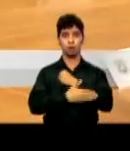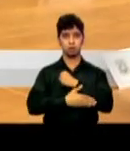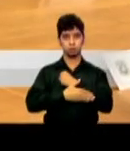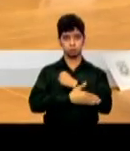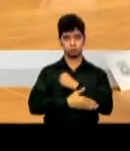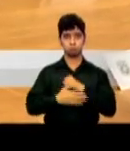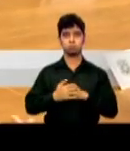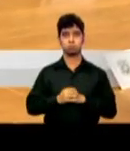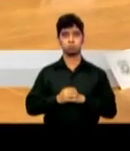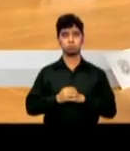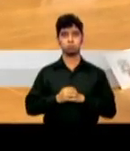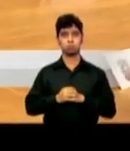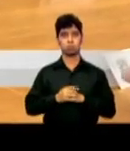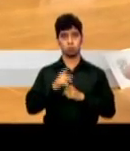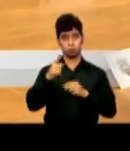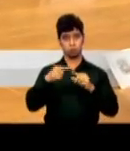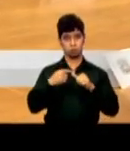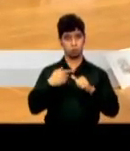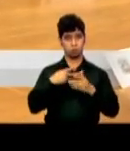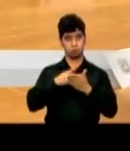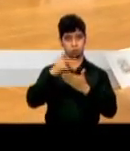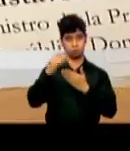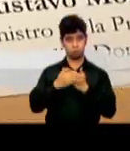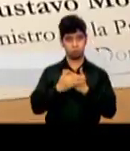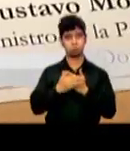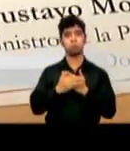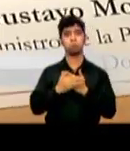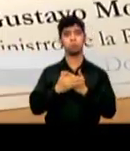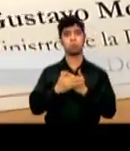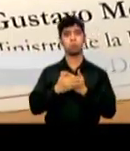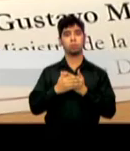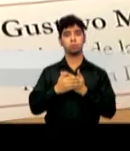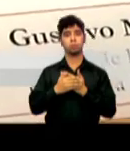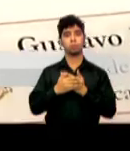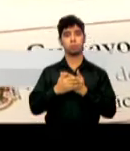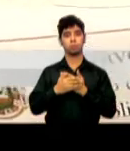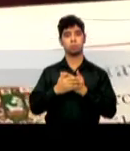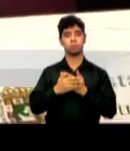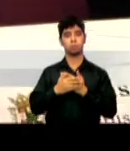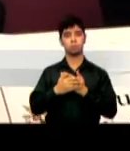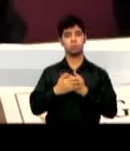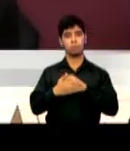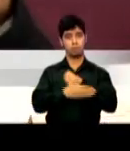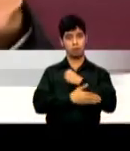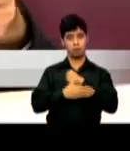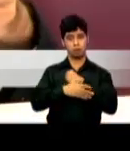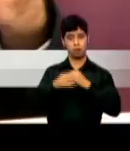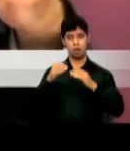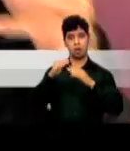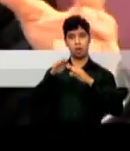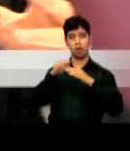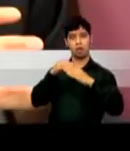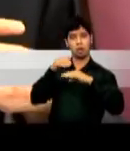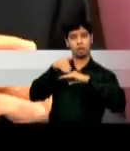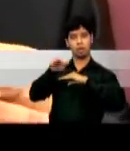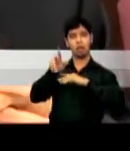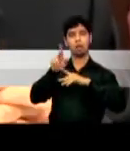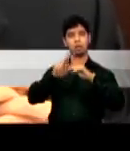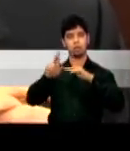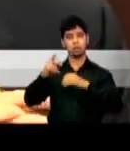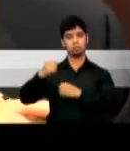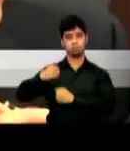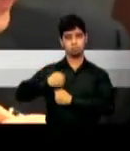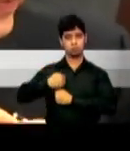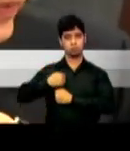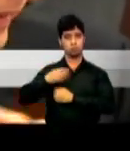importantes se destaca uno que promueve que el vecino país envíe sus agentes a la Academia de la Policía para tomar cursos que permitan